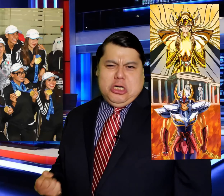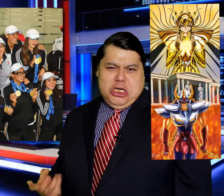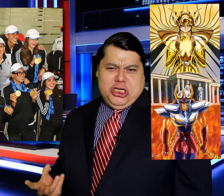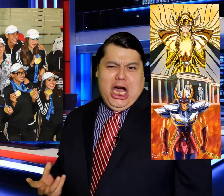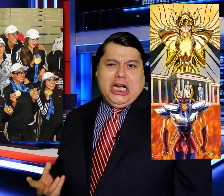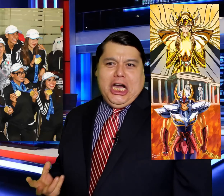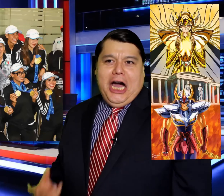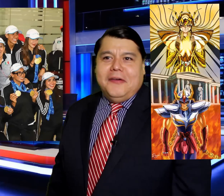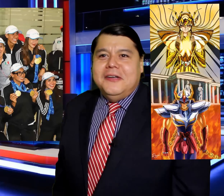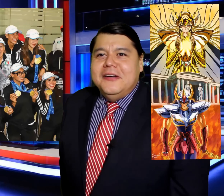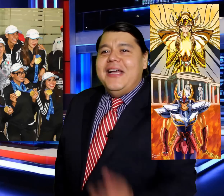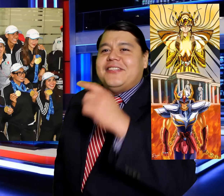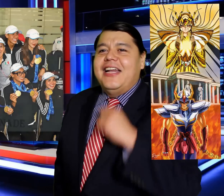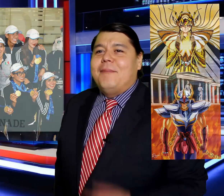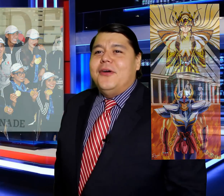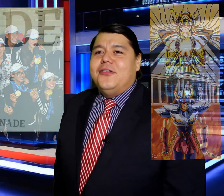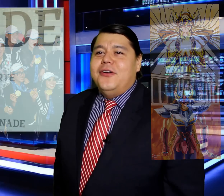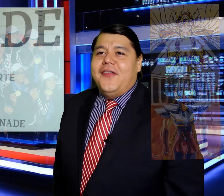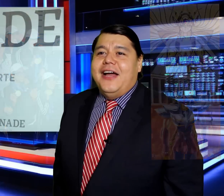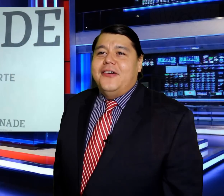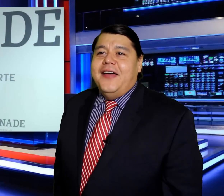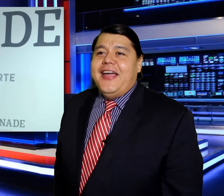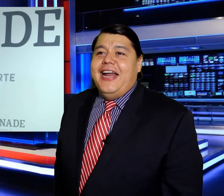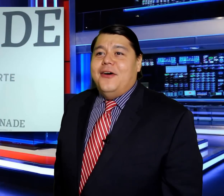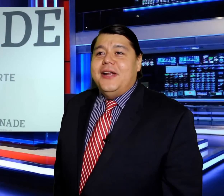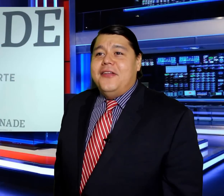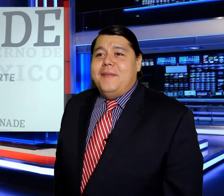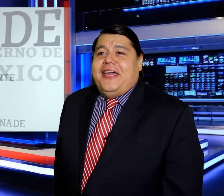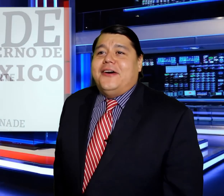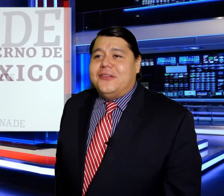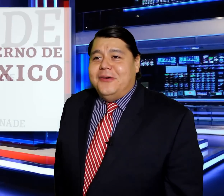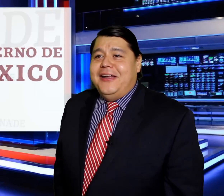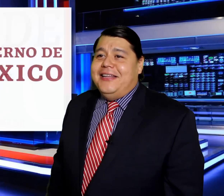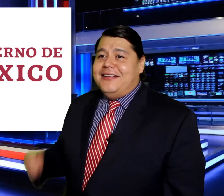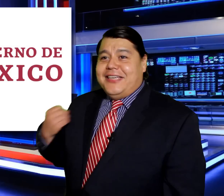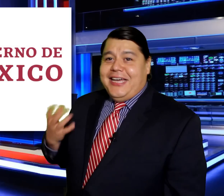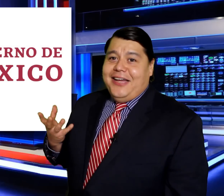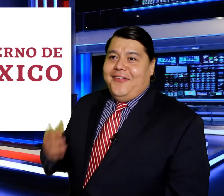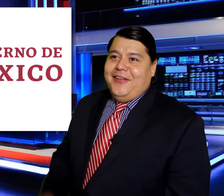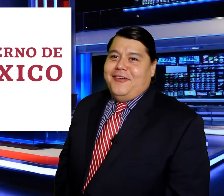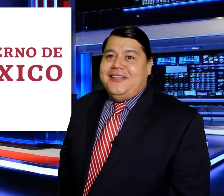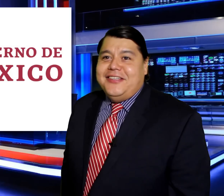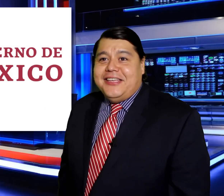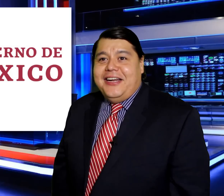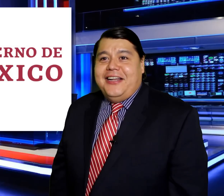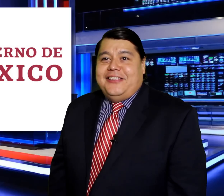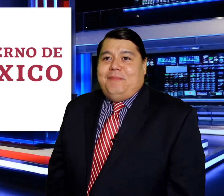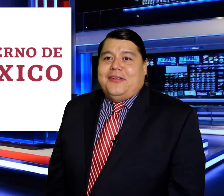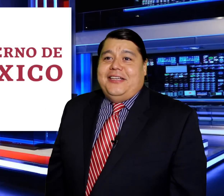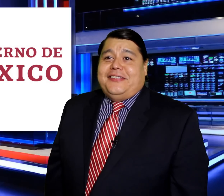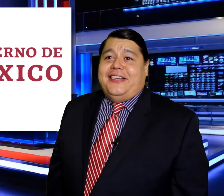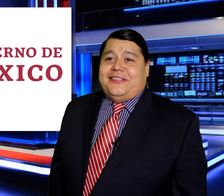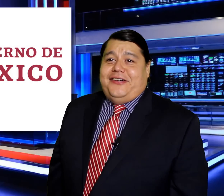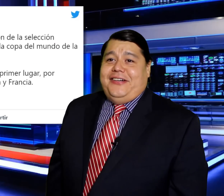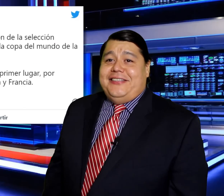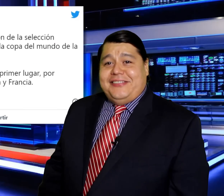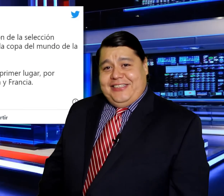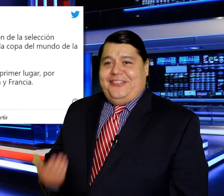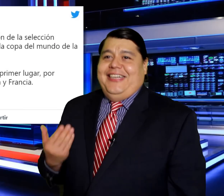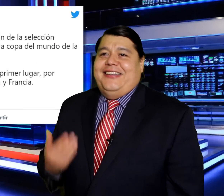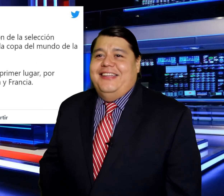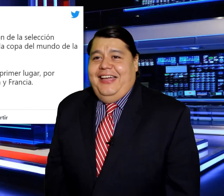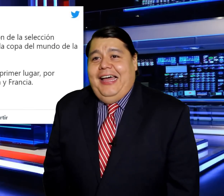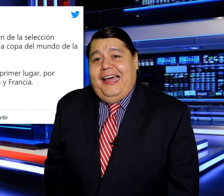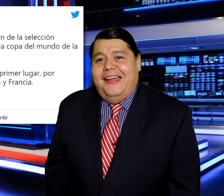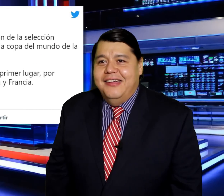güey! ¡Chaca! Pese al apoyo nulo de la CONADE, el gobierno de México tuvo el descaro de felicitar a las deportistas con